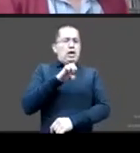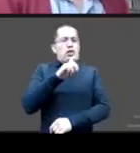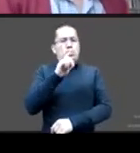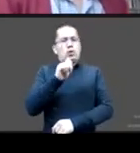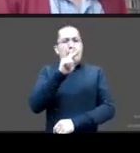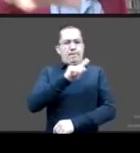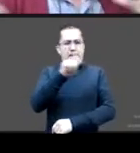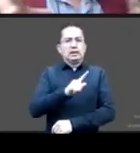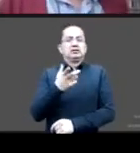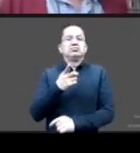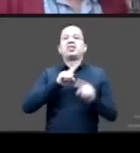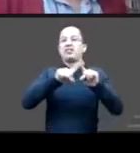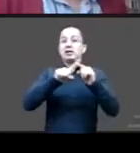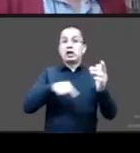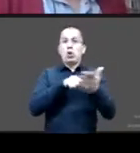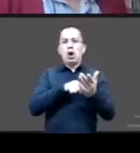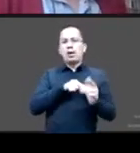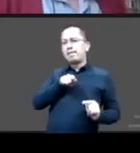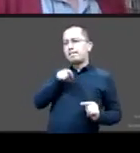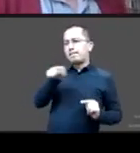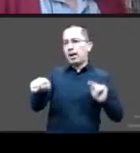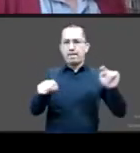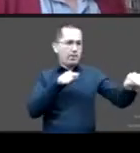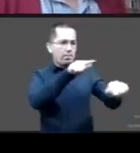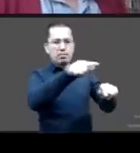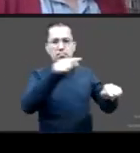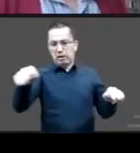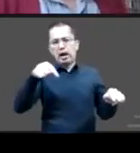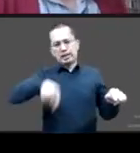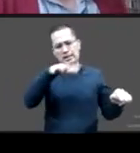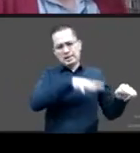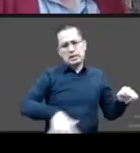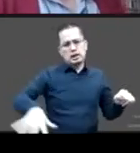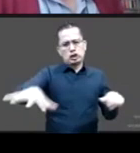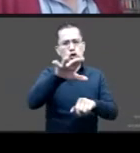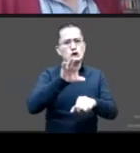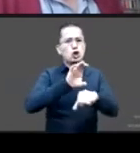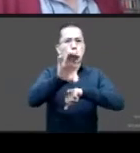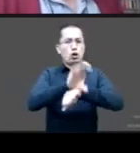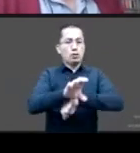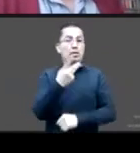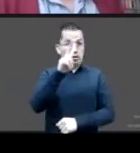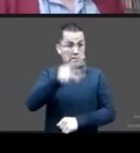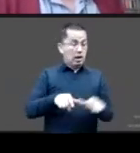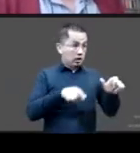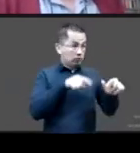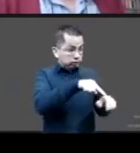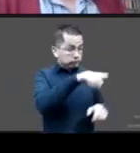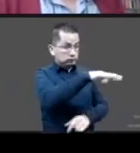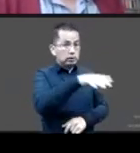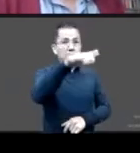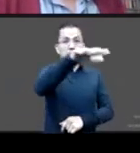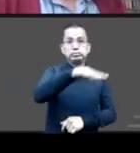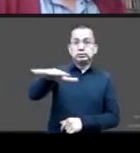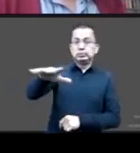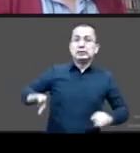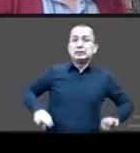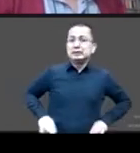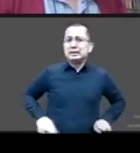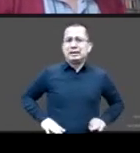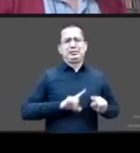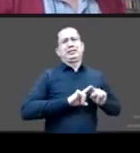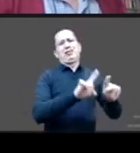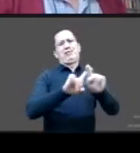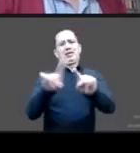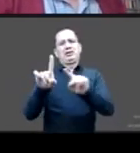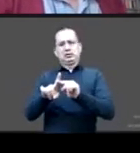país que son culturalmente muy diversas y quiero mostrarles un par de testimonios de lo que hacen los jóvenes en algunos de esos escenarios.